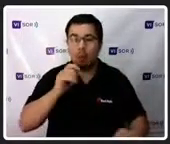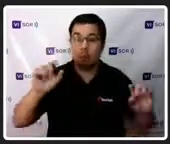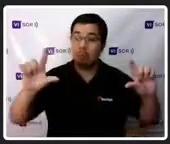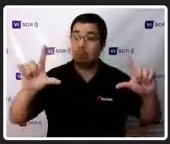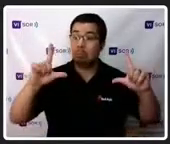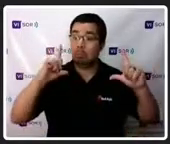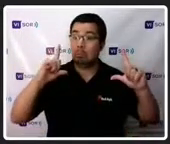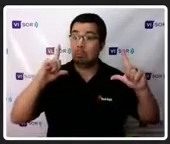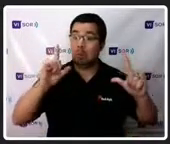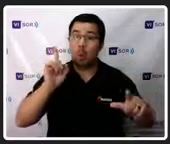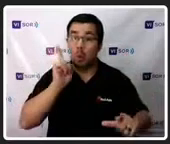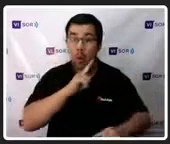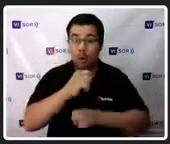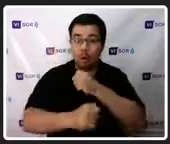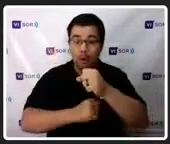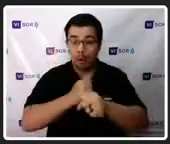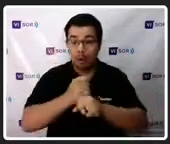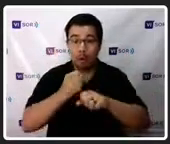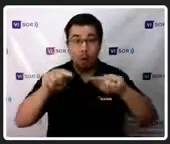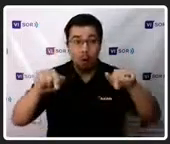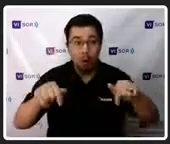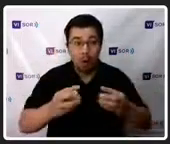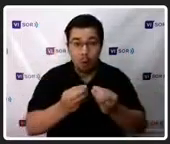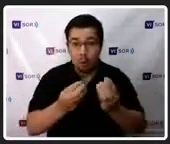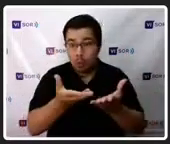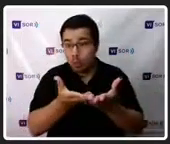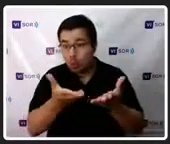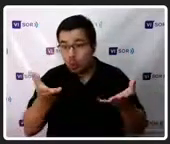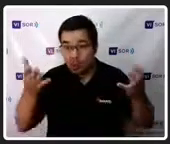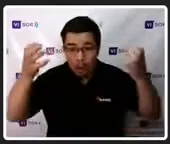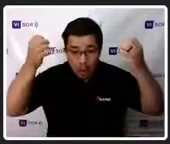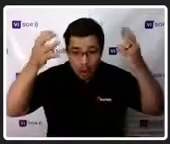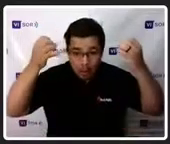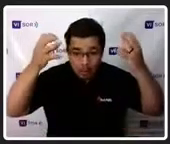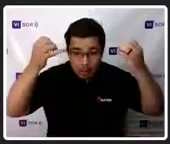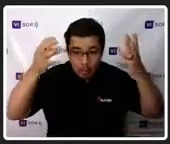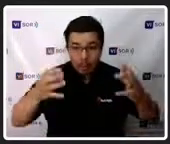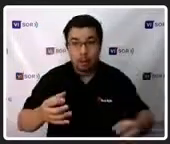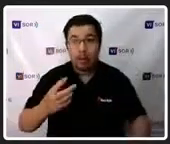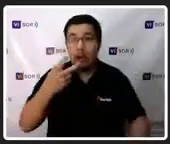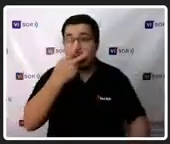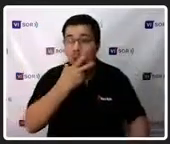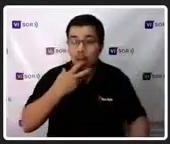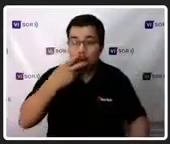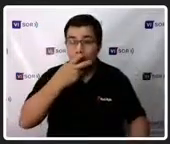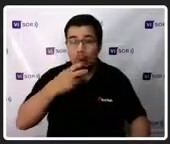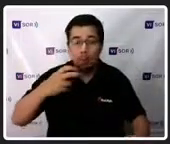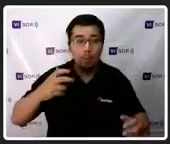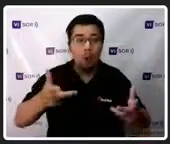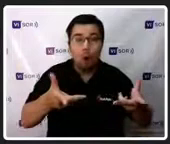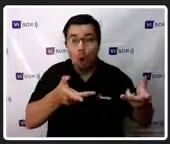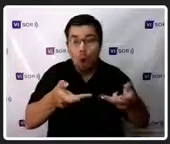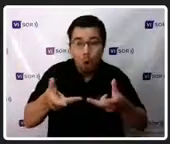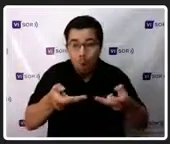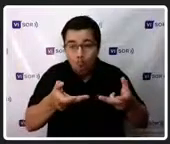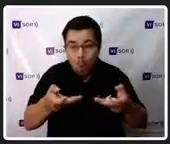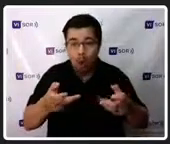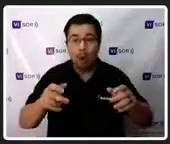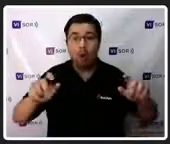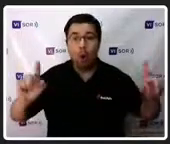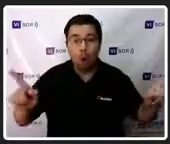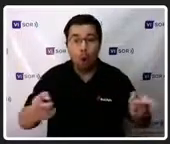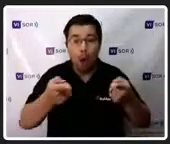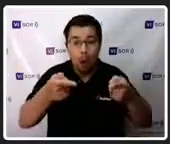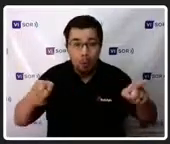día muchos de ustedes aprenden idioma con los videojuegos, aprenden idioma con la música y a veces no están